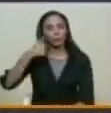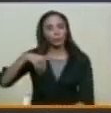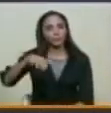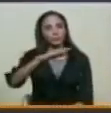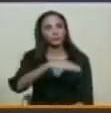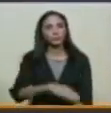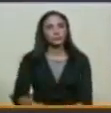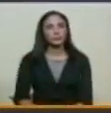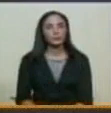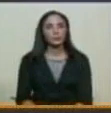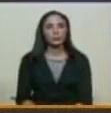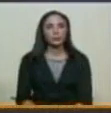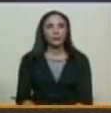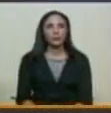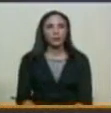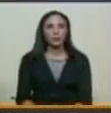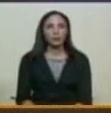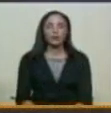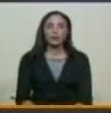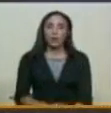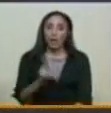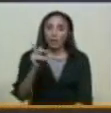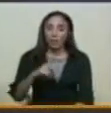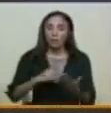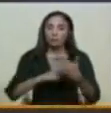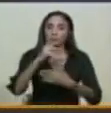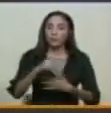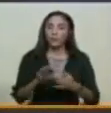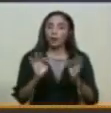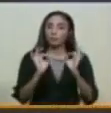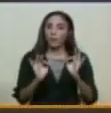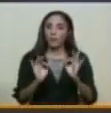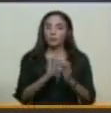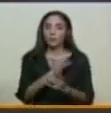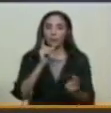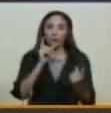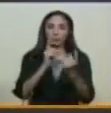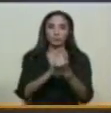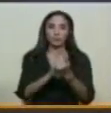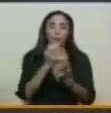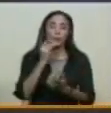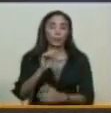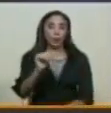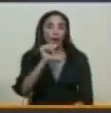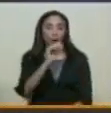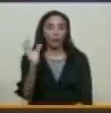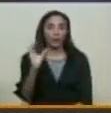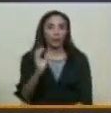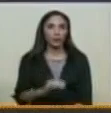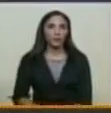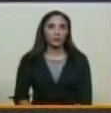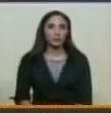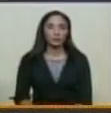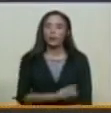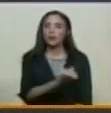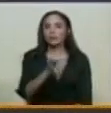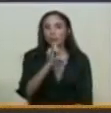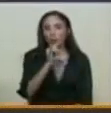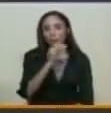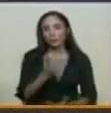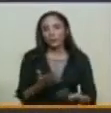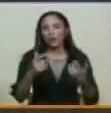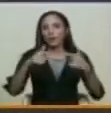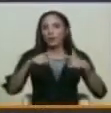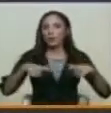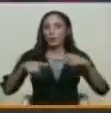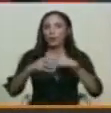venezolana. Igualmente anunció sobre un plan especial para abordar el tema del agua en la Gran Caracas. Es parte de la información que se genera